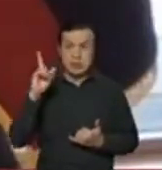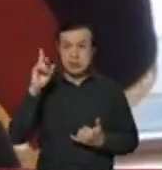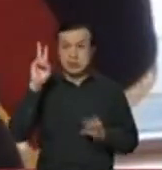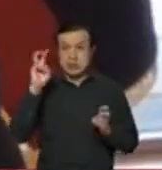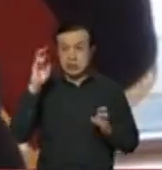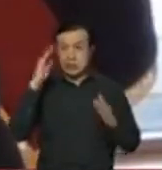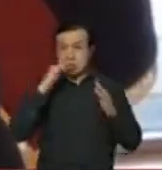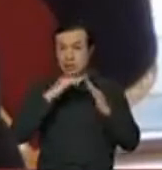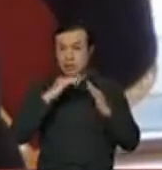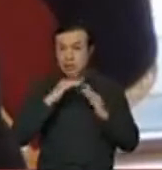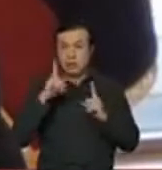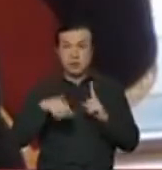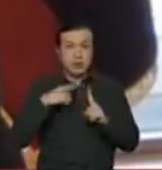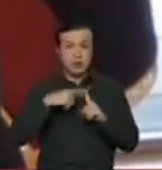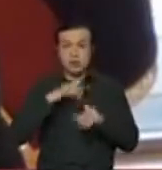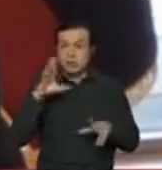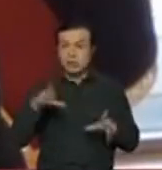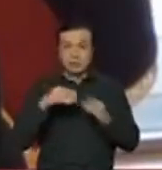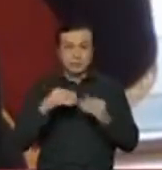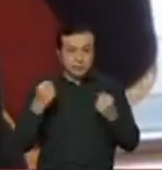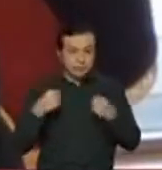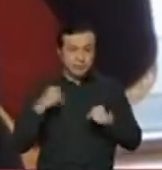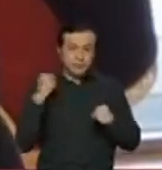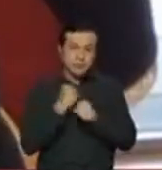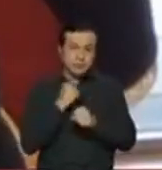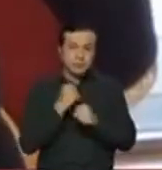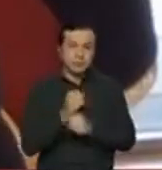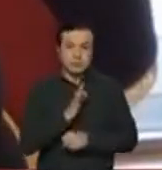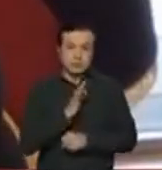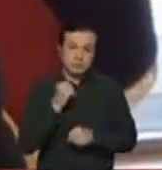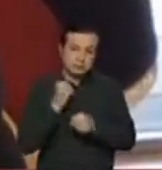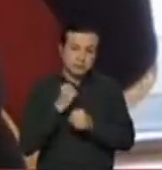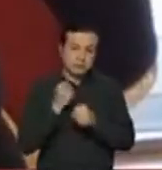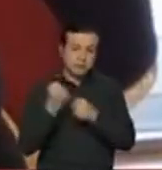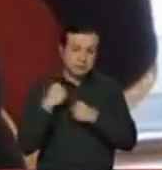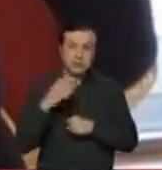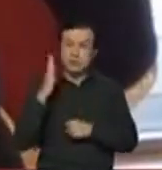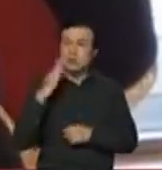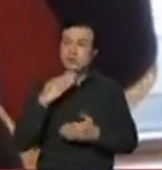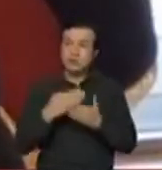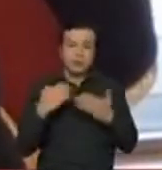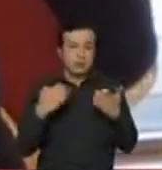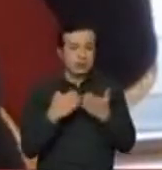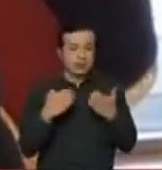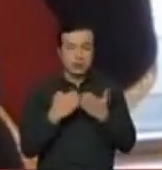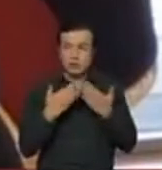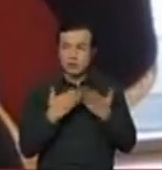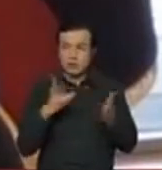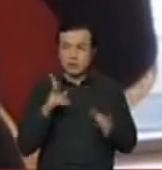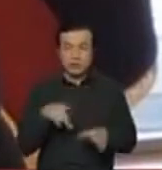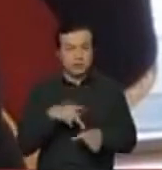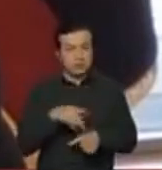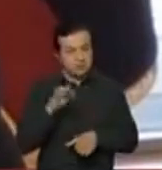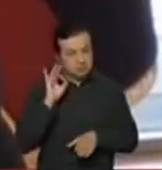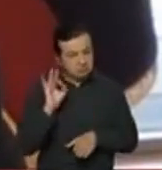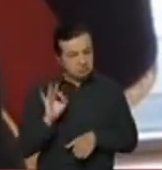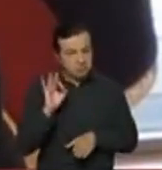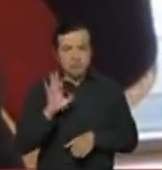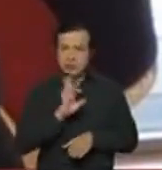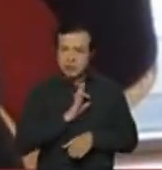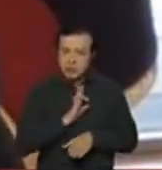hipotecario y estamos haciendo todo el trabajo técnico. Gracias a Dios cuento con un equipo profesional